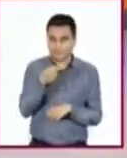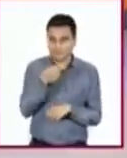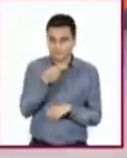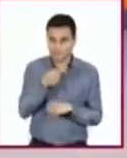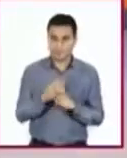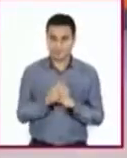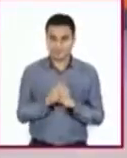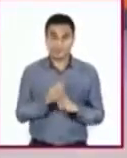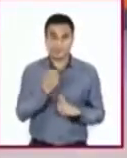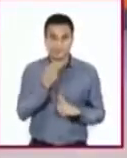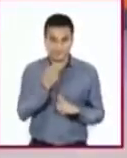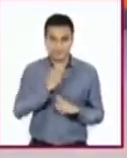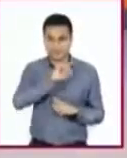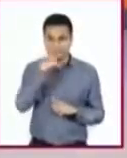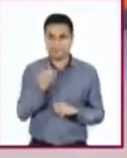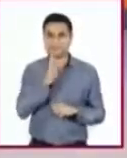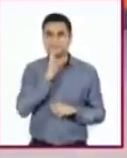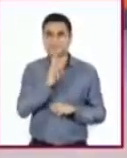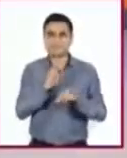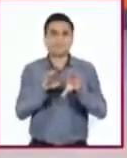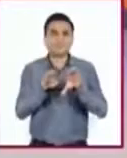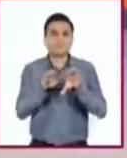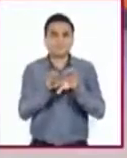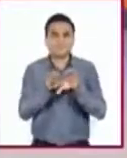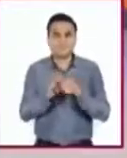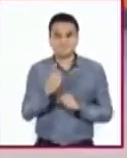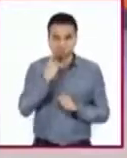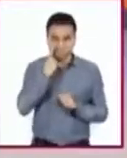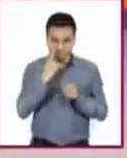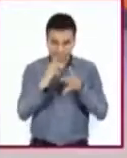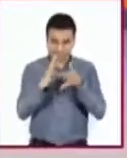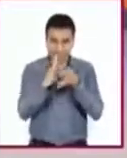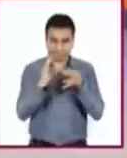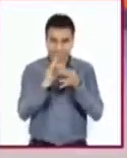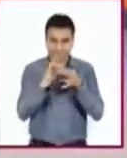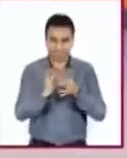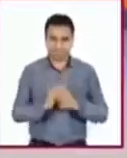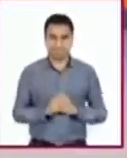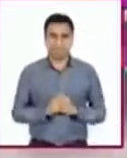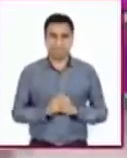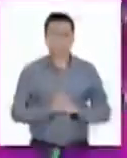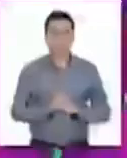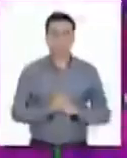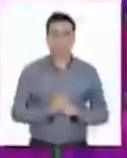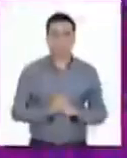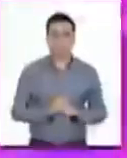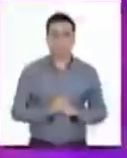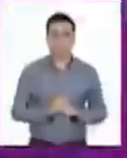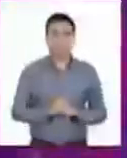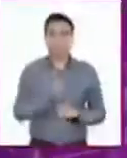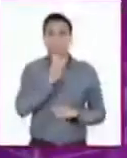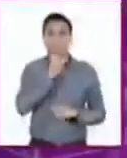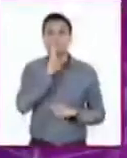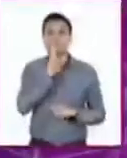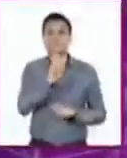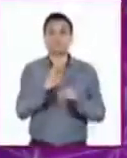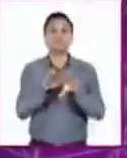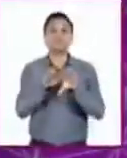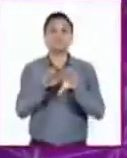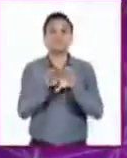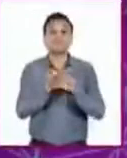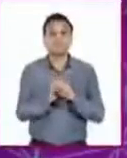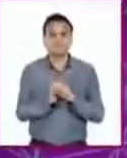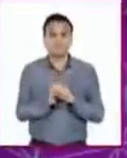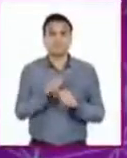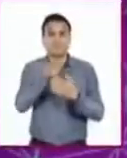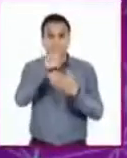dar solución, apoyémonos en la siguiente explicación. Para dar solución, se registran los datos en una